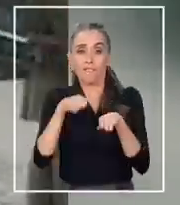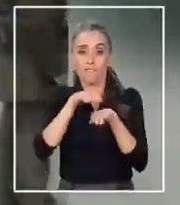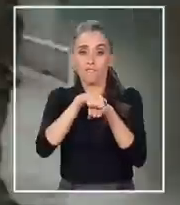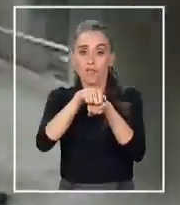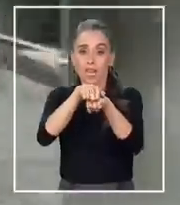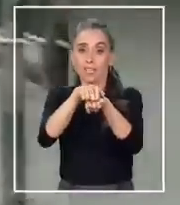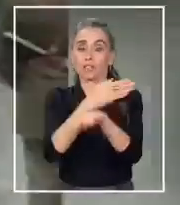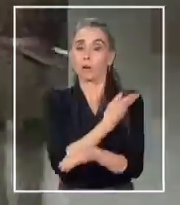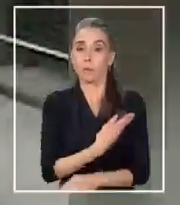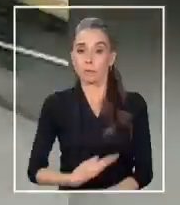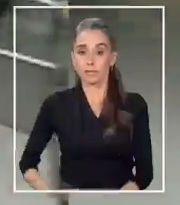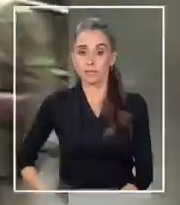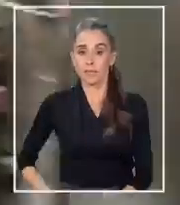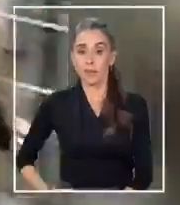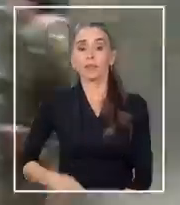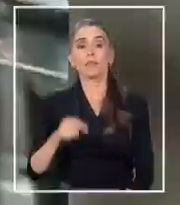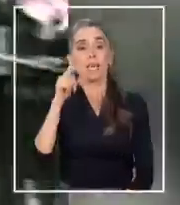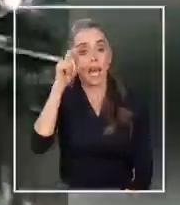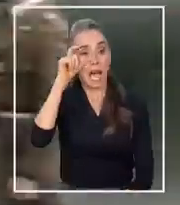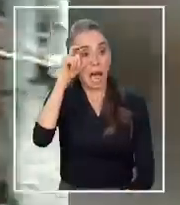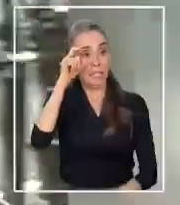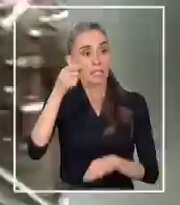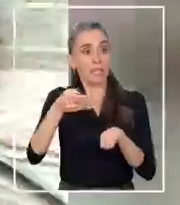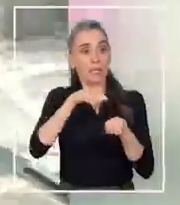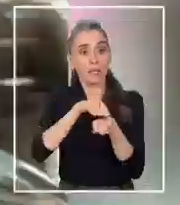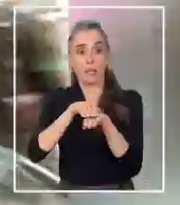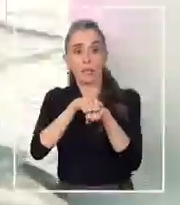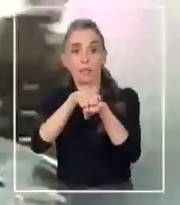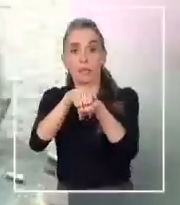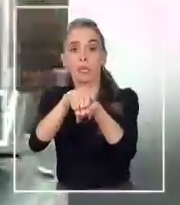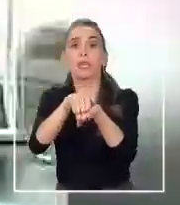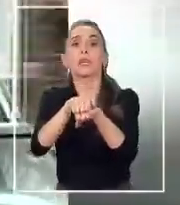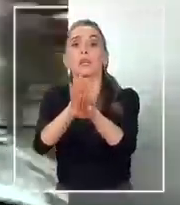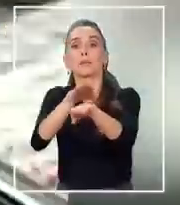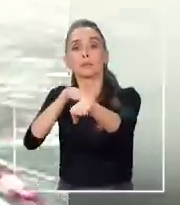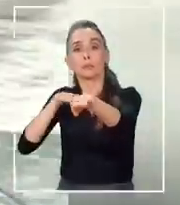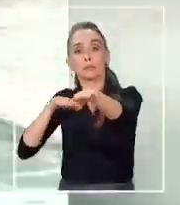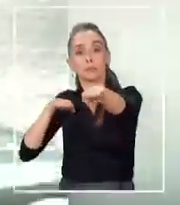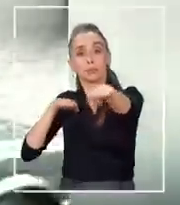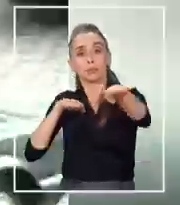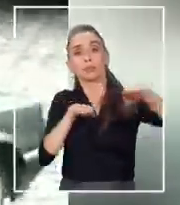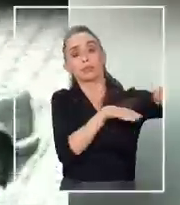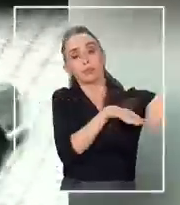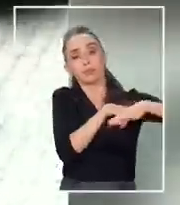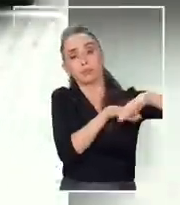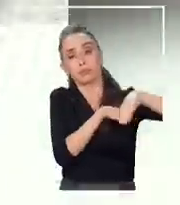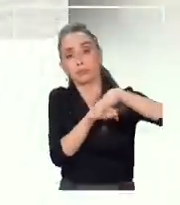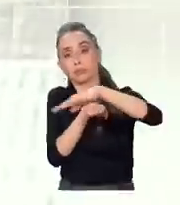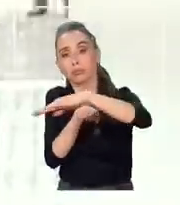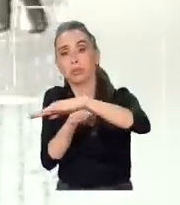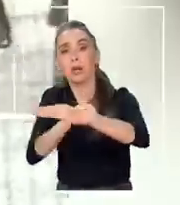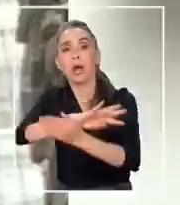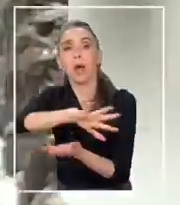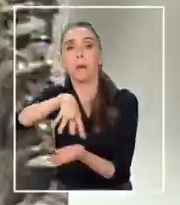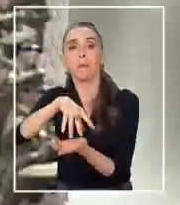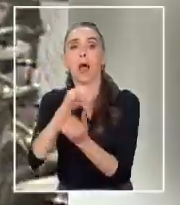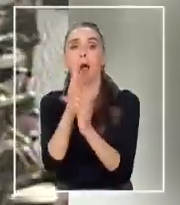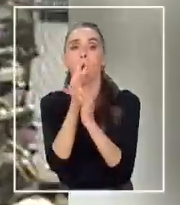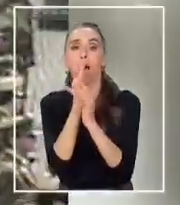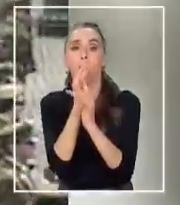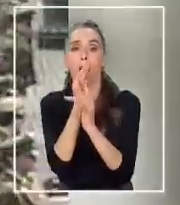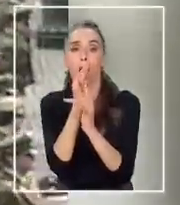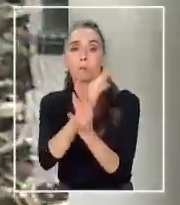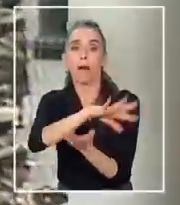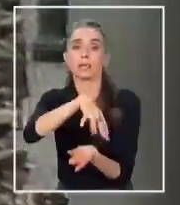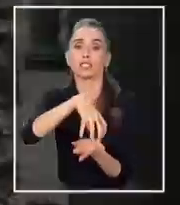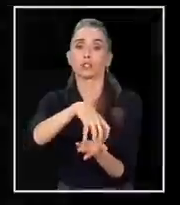del presidente Allende que avanza junto al cortejo y está llegando en este instante a la Plaza de Armas de